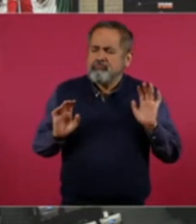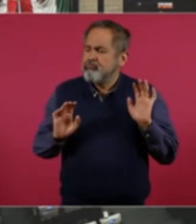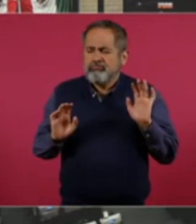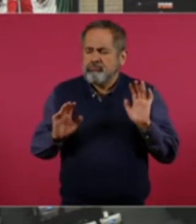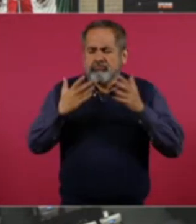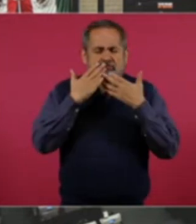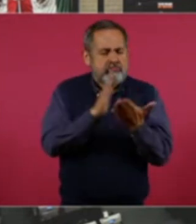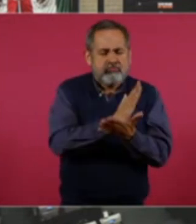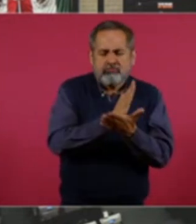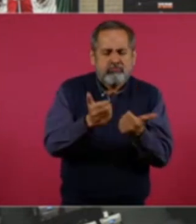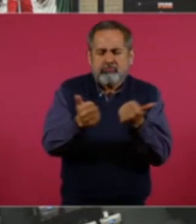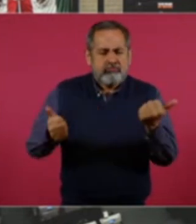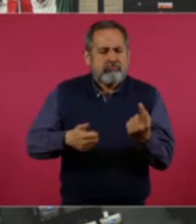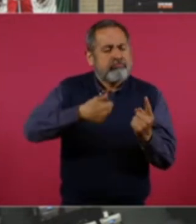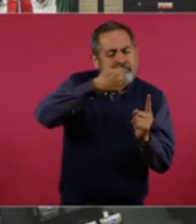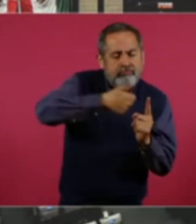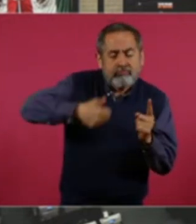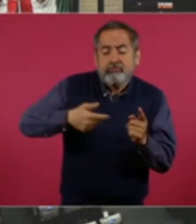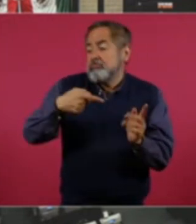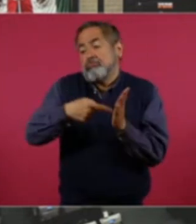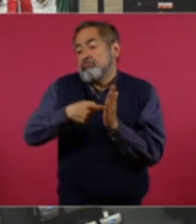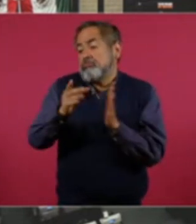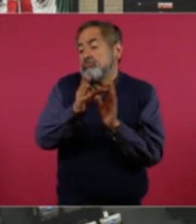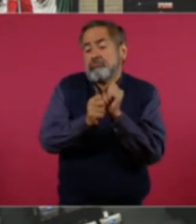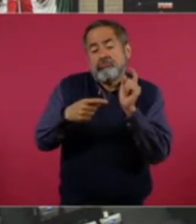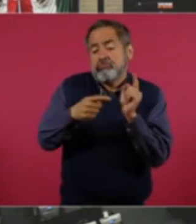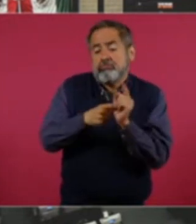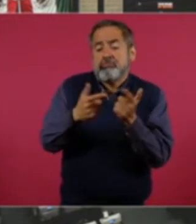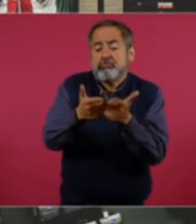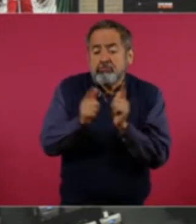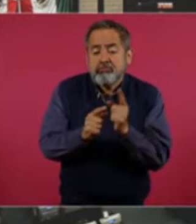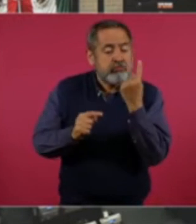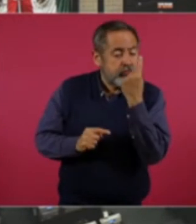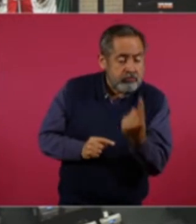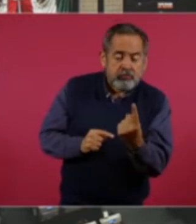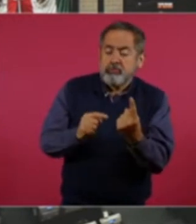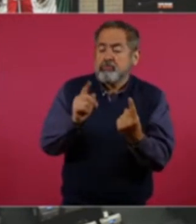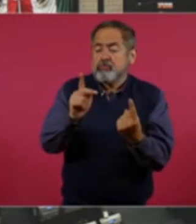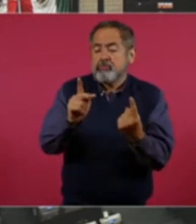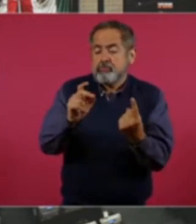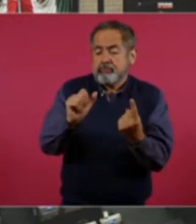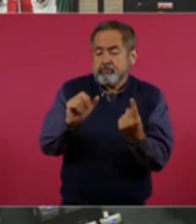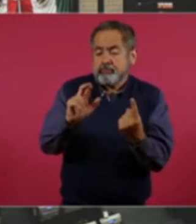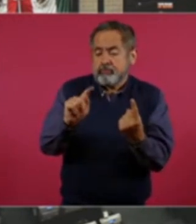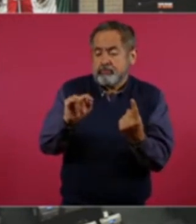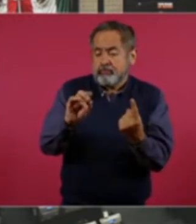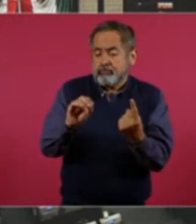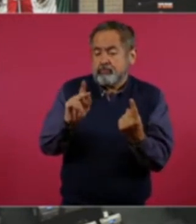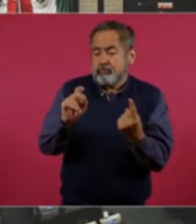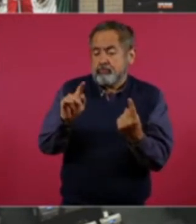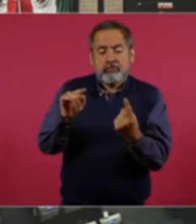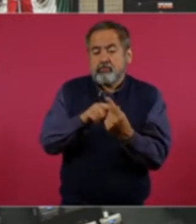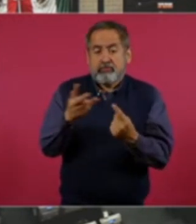mismo criterio que utilizó tanto el INE como el Tribunal Electoral. Ellos tienen la obligación